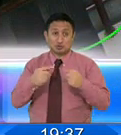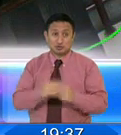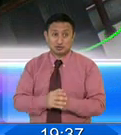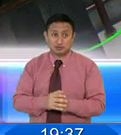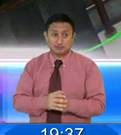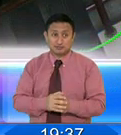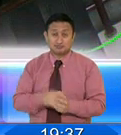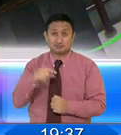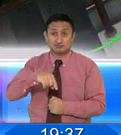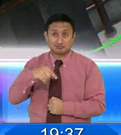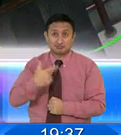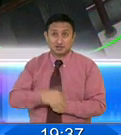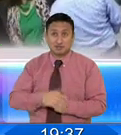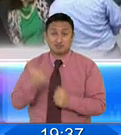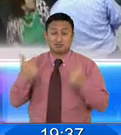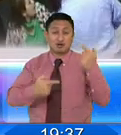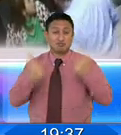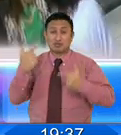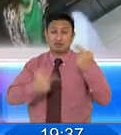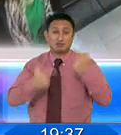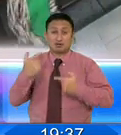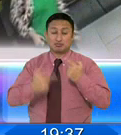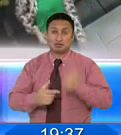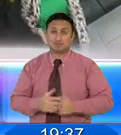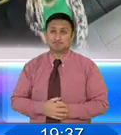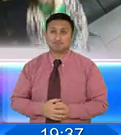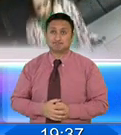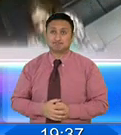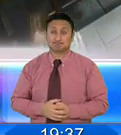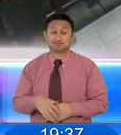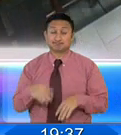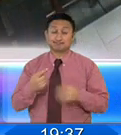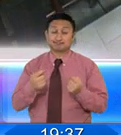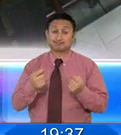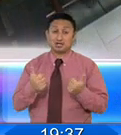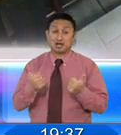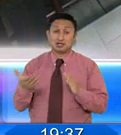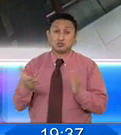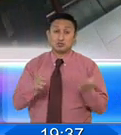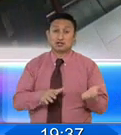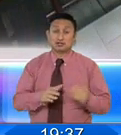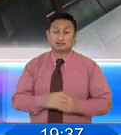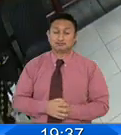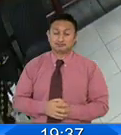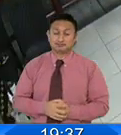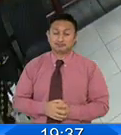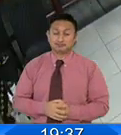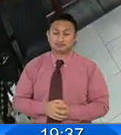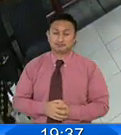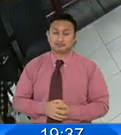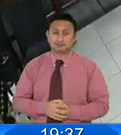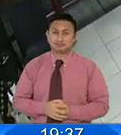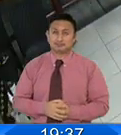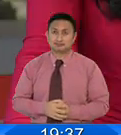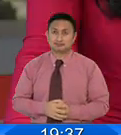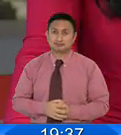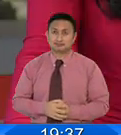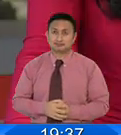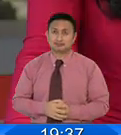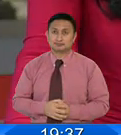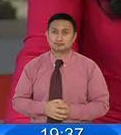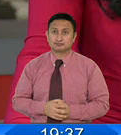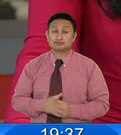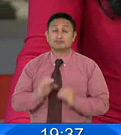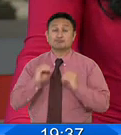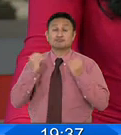balacera con suerte. Una reunión entre amigos que por poco termina en tragedia. Informó Marilyn Jaramillo. Una presunta banda